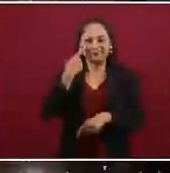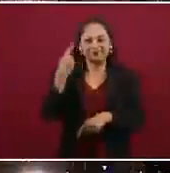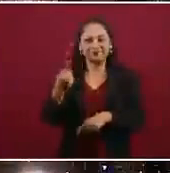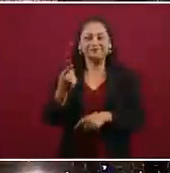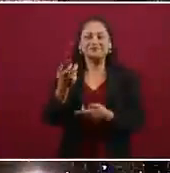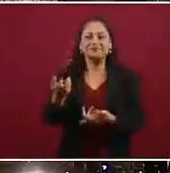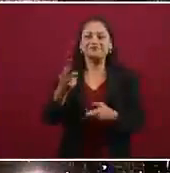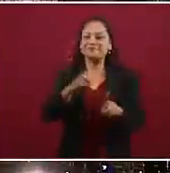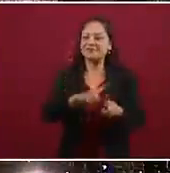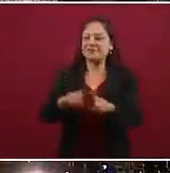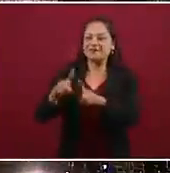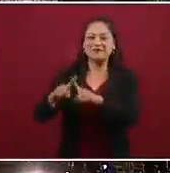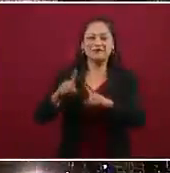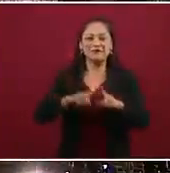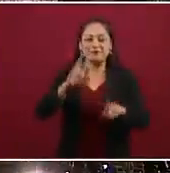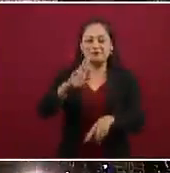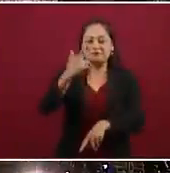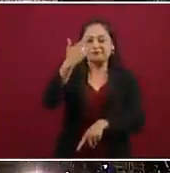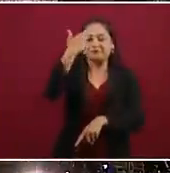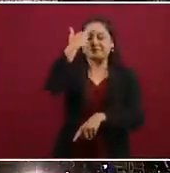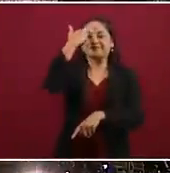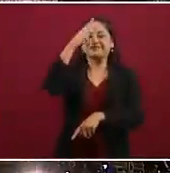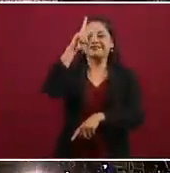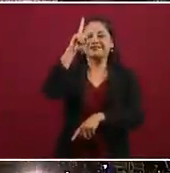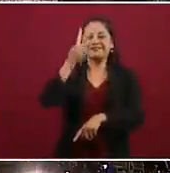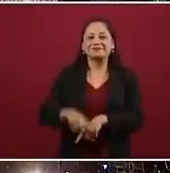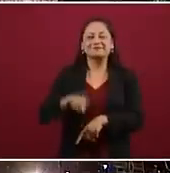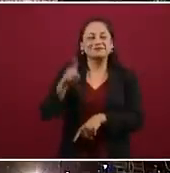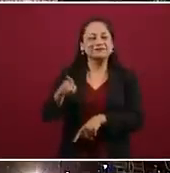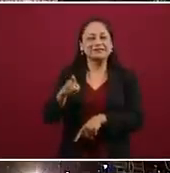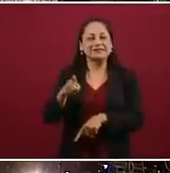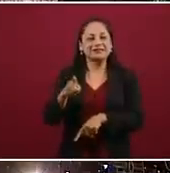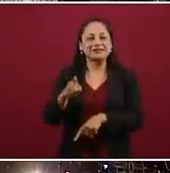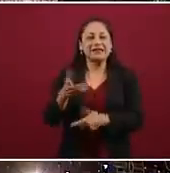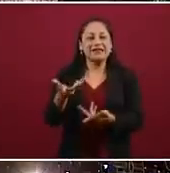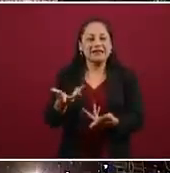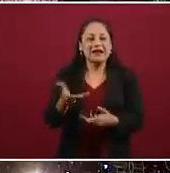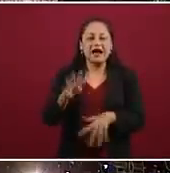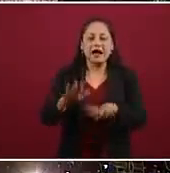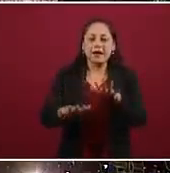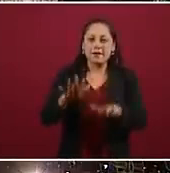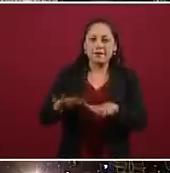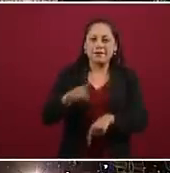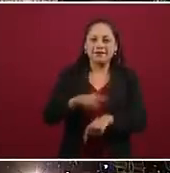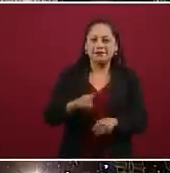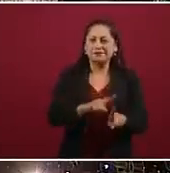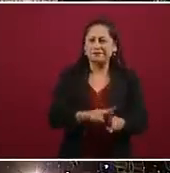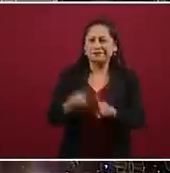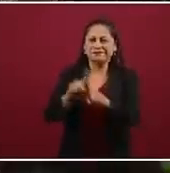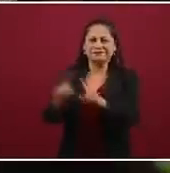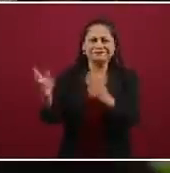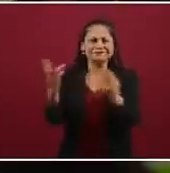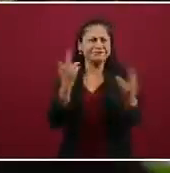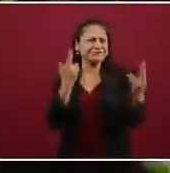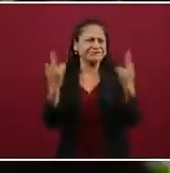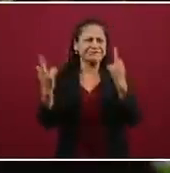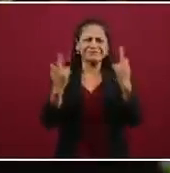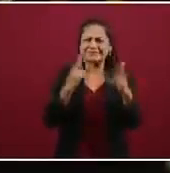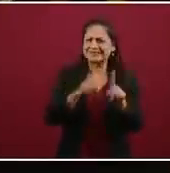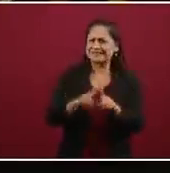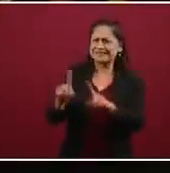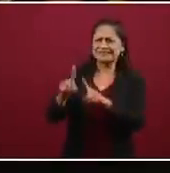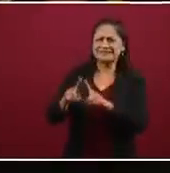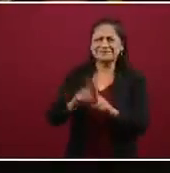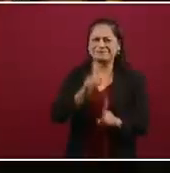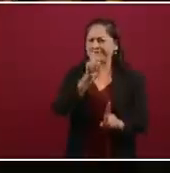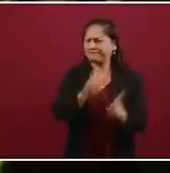estos ecos y reverberancias que de verdad, de pronto es un sinfín de sonidos y de actitudes